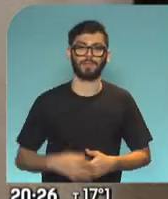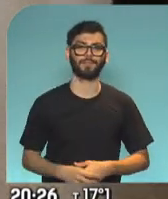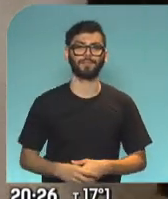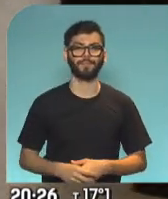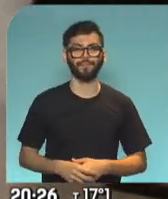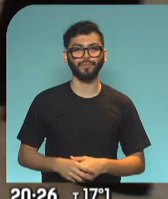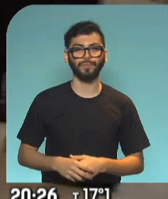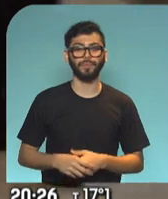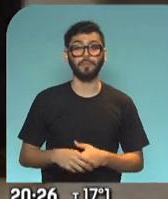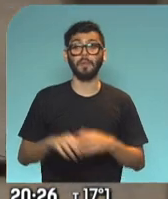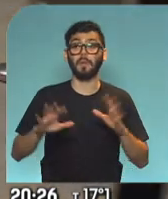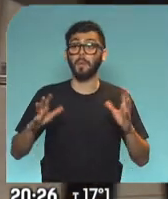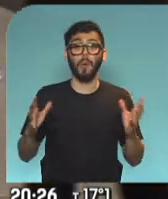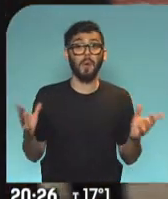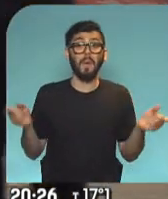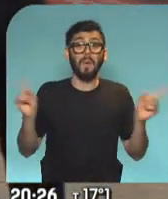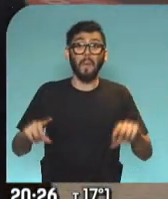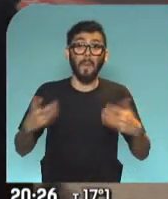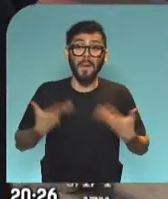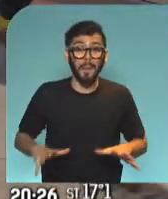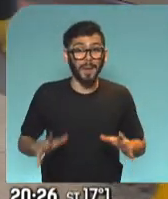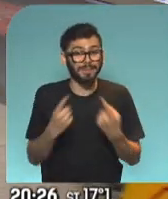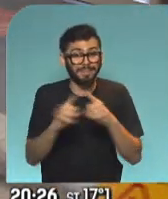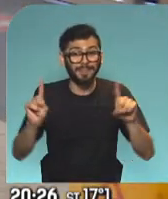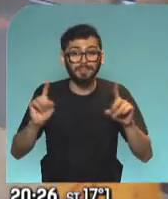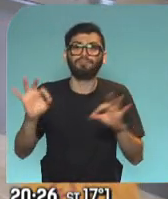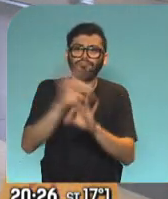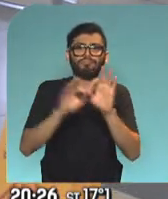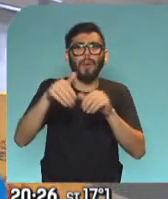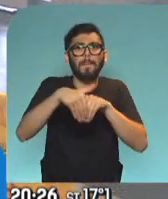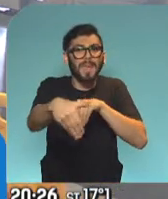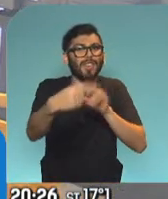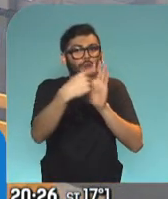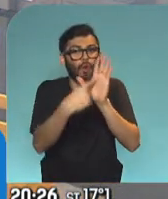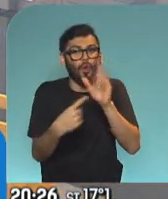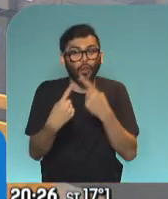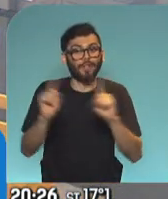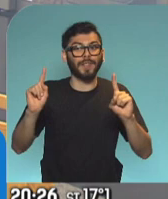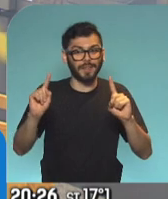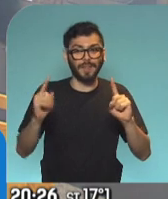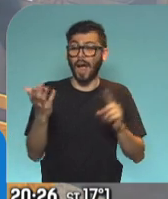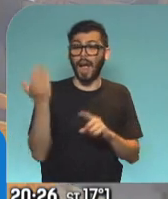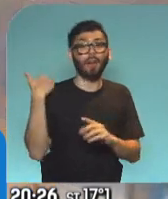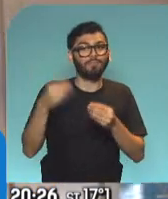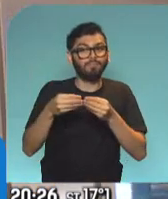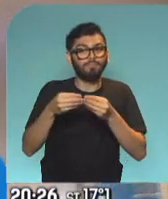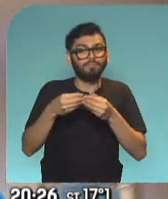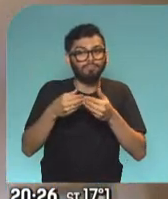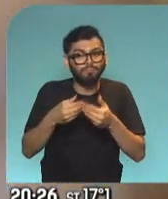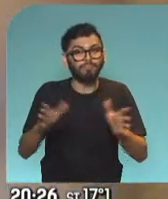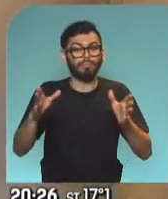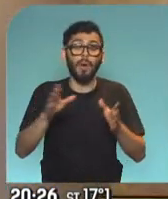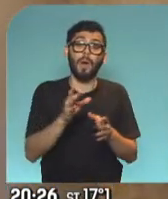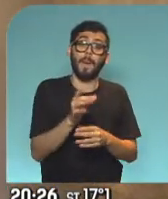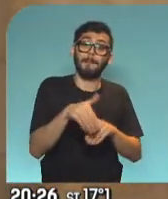tiene entonces ese protocolo para viajar en micro. Ayer fue la reapertura, la rehabilitación de los micros y